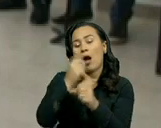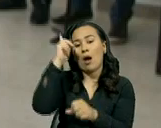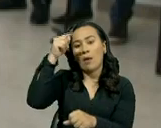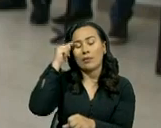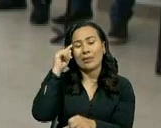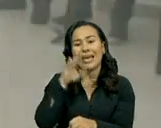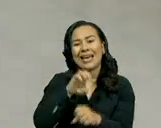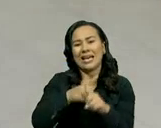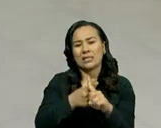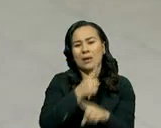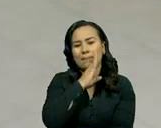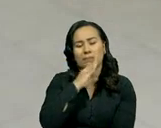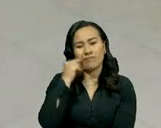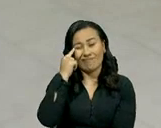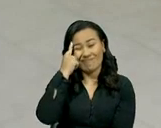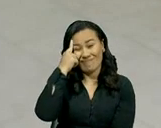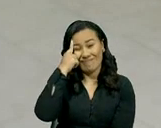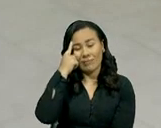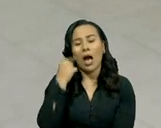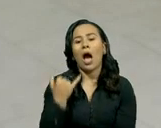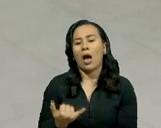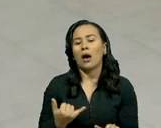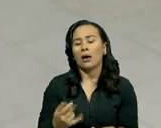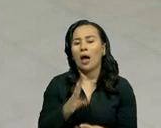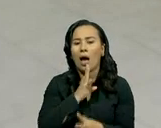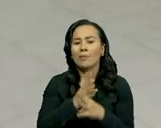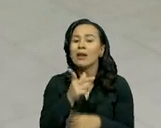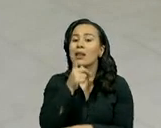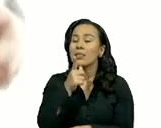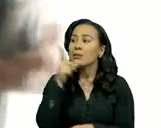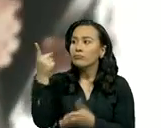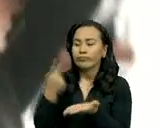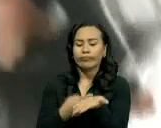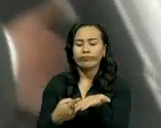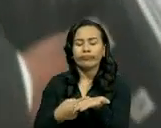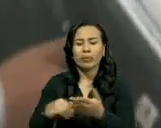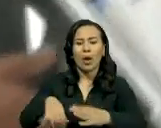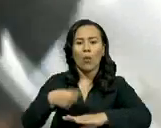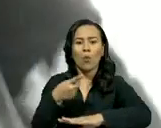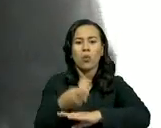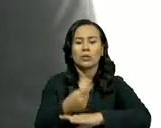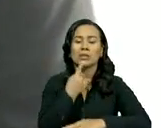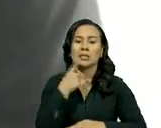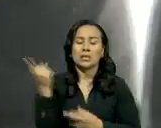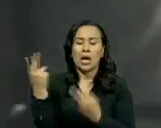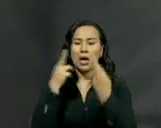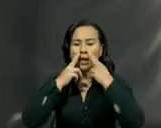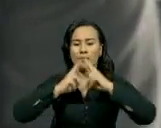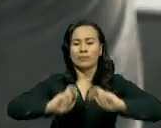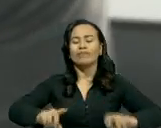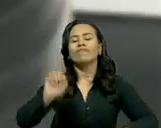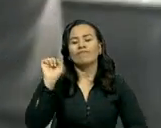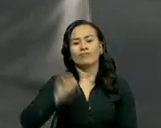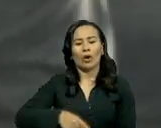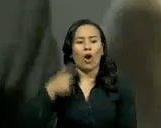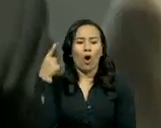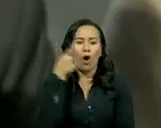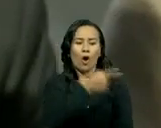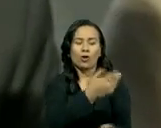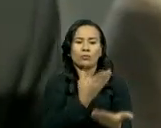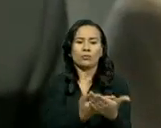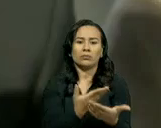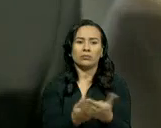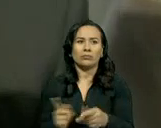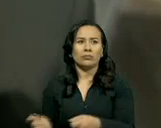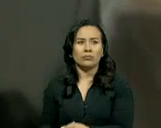a la audiencia de formulación de cargos que se desarrolló en Latacunga. Por tal razón, el juez a cargo de este caso dictó la prisión preventiva. Tú de todos